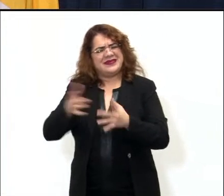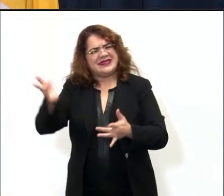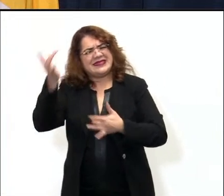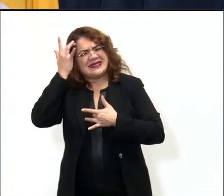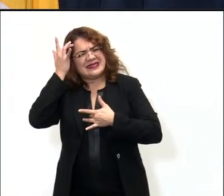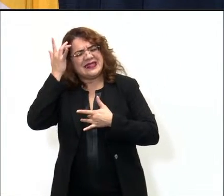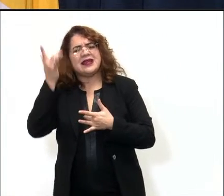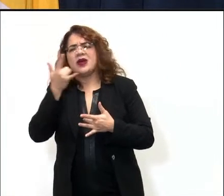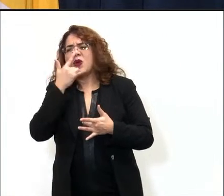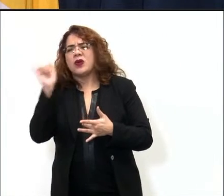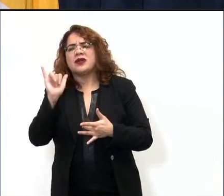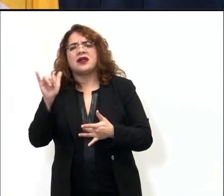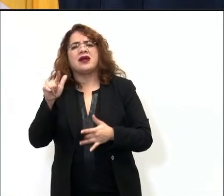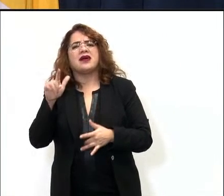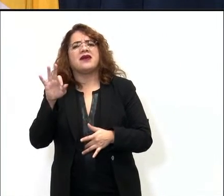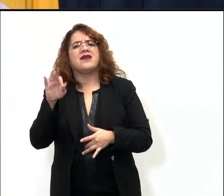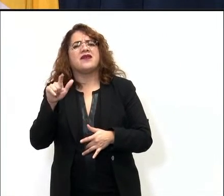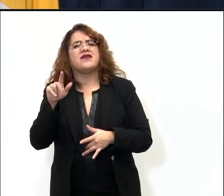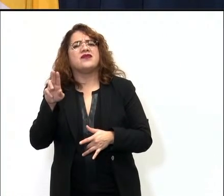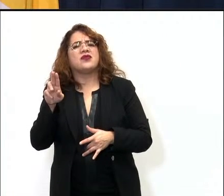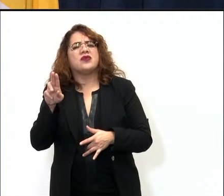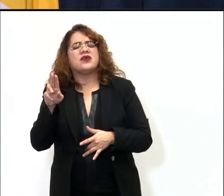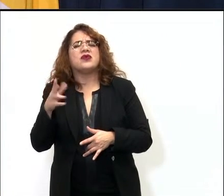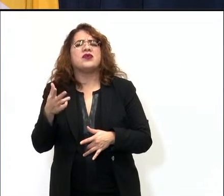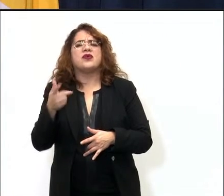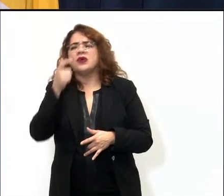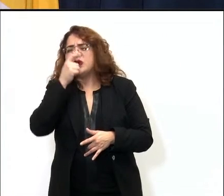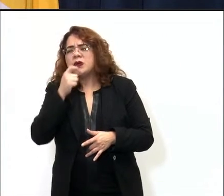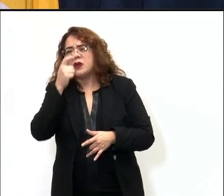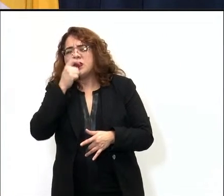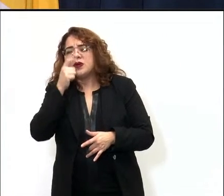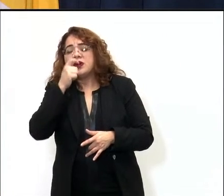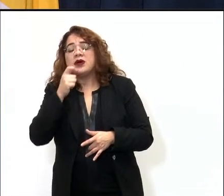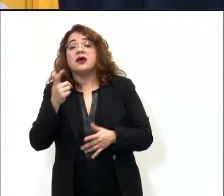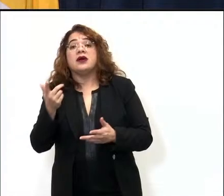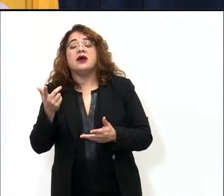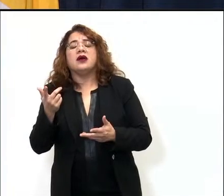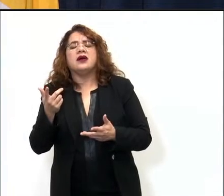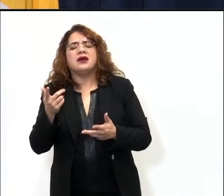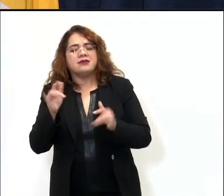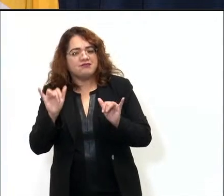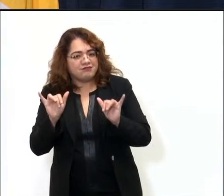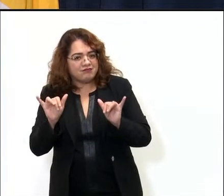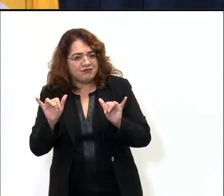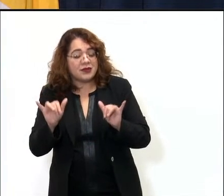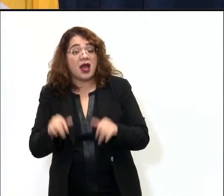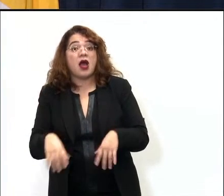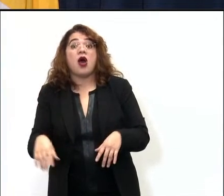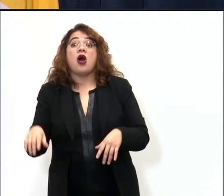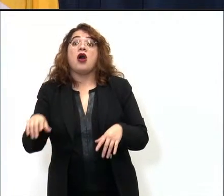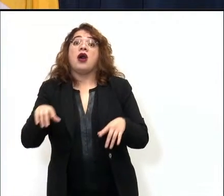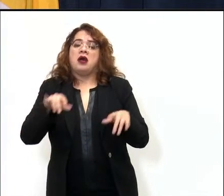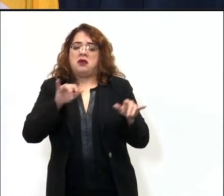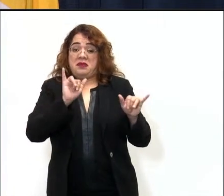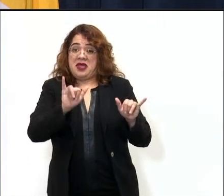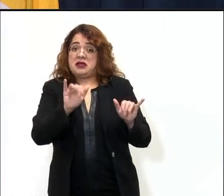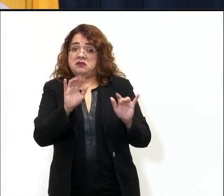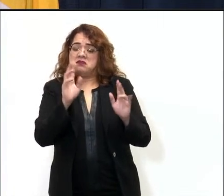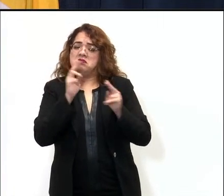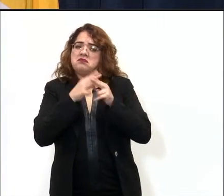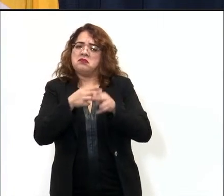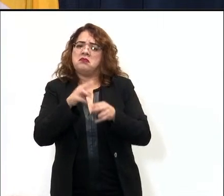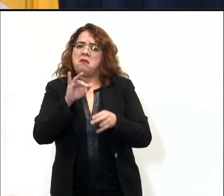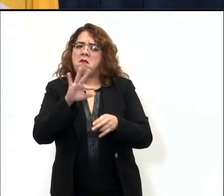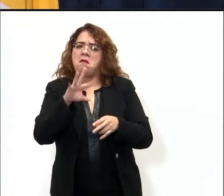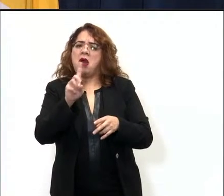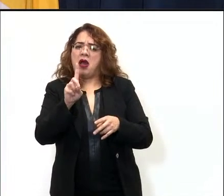causa síntomas más severos que un resfriado o una gripe leve. Entonces se van a sentir más mal de lo que